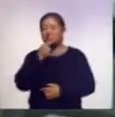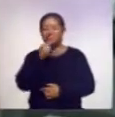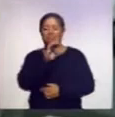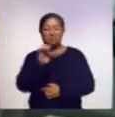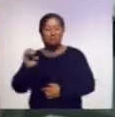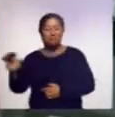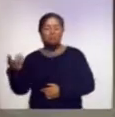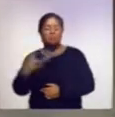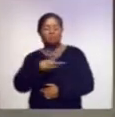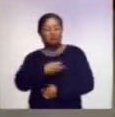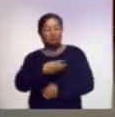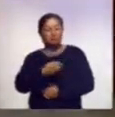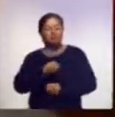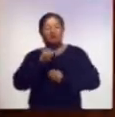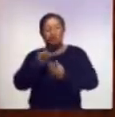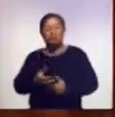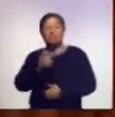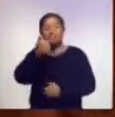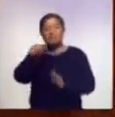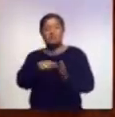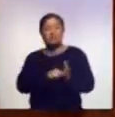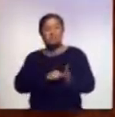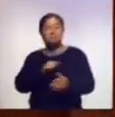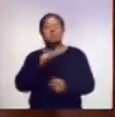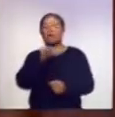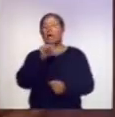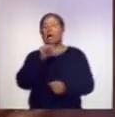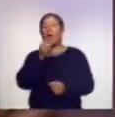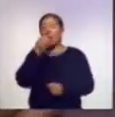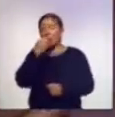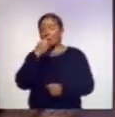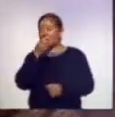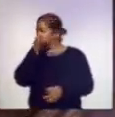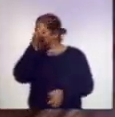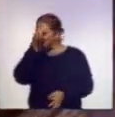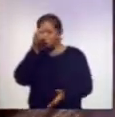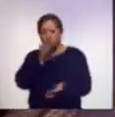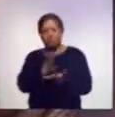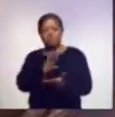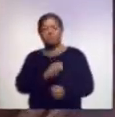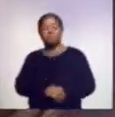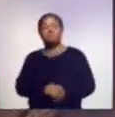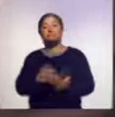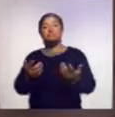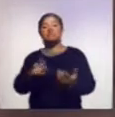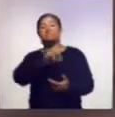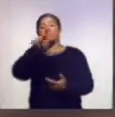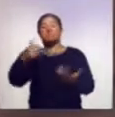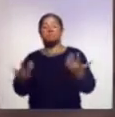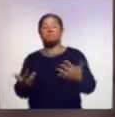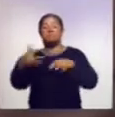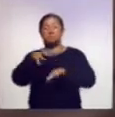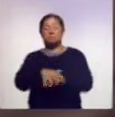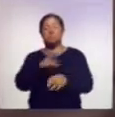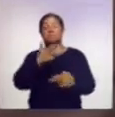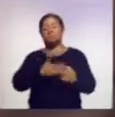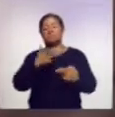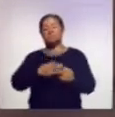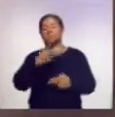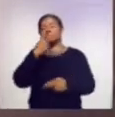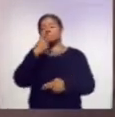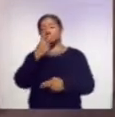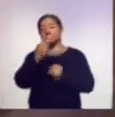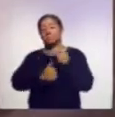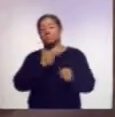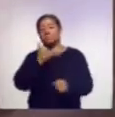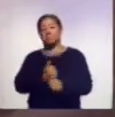la leche materna. 6 meses como alimento exclusivo y combinado hasta por lo menos los primeros 2 años de vida. Aunque